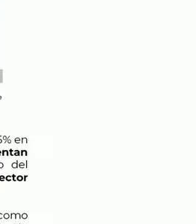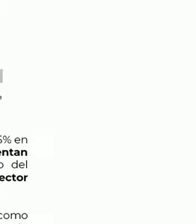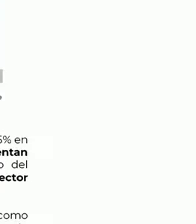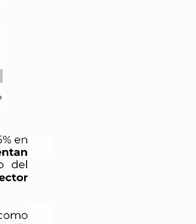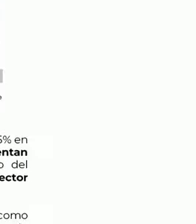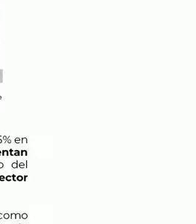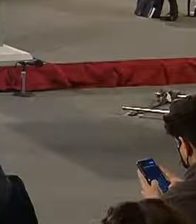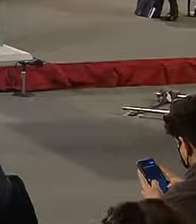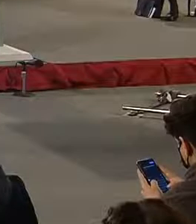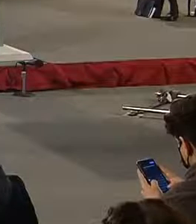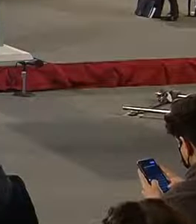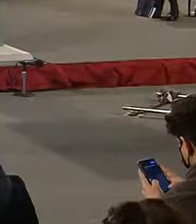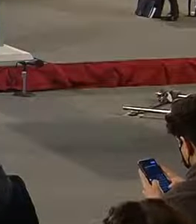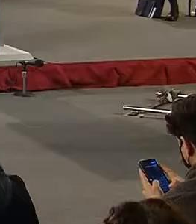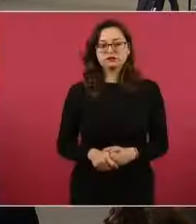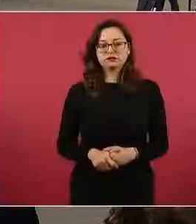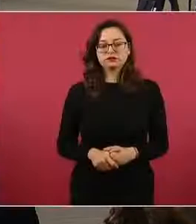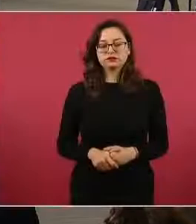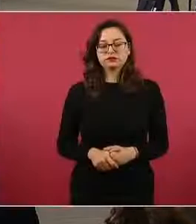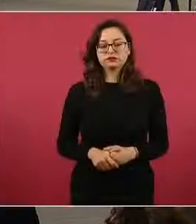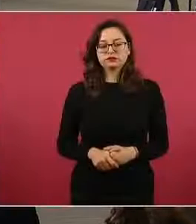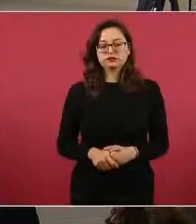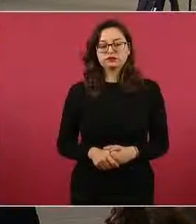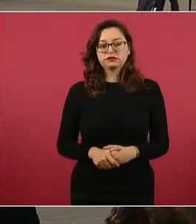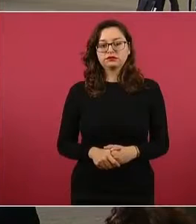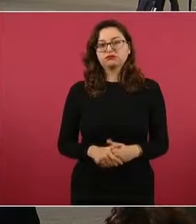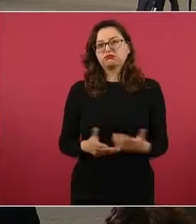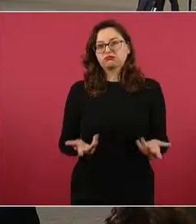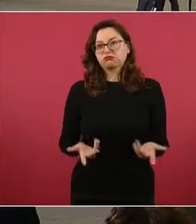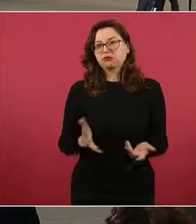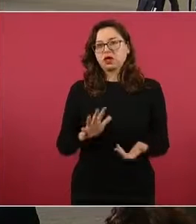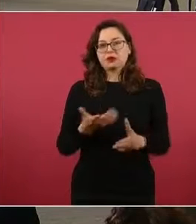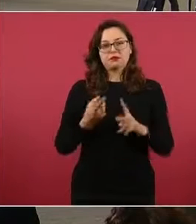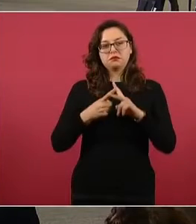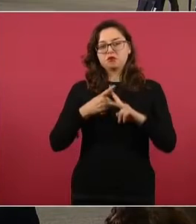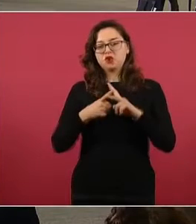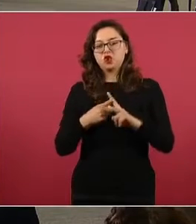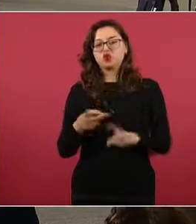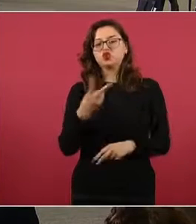Pues como 250.000 millones arriba.